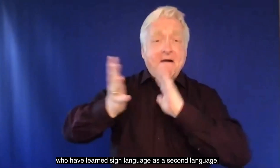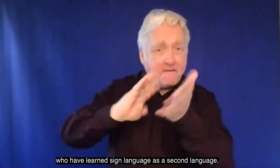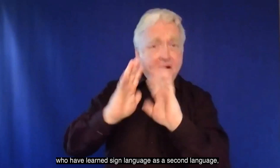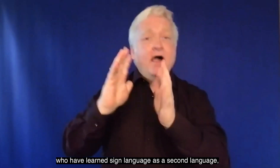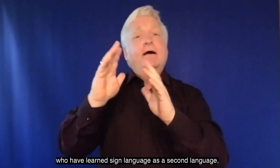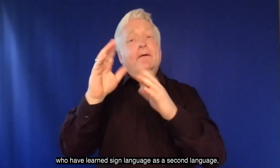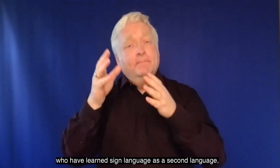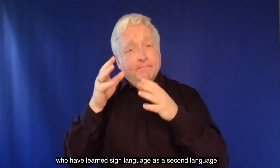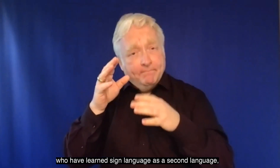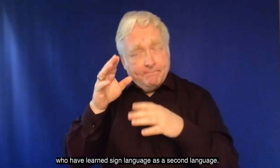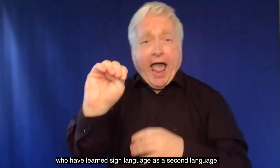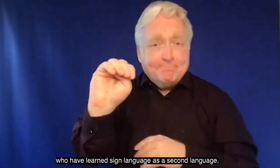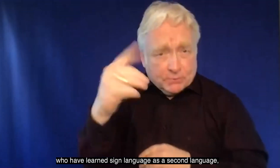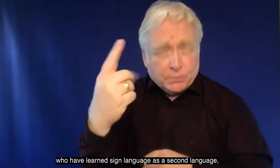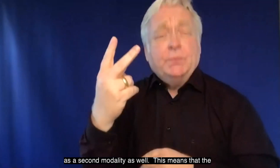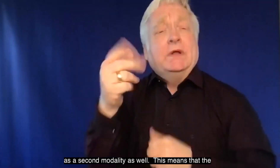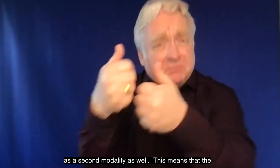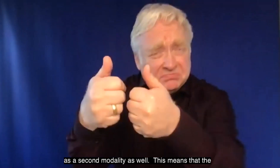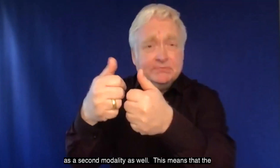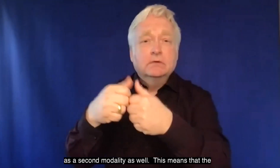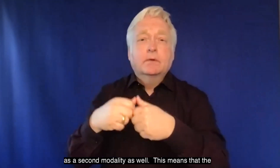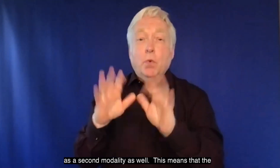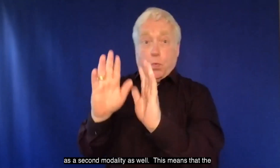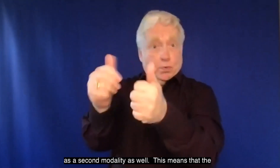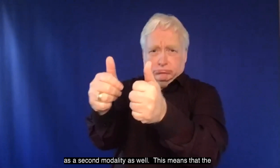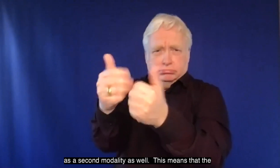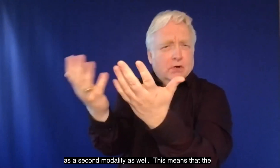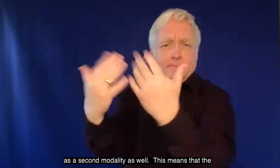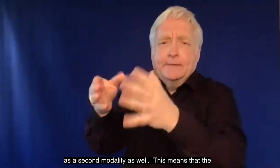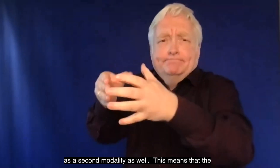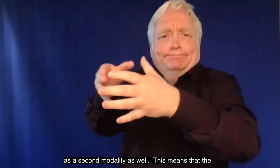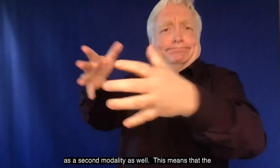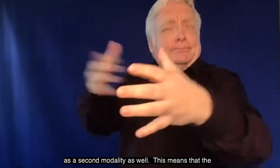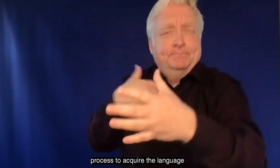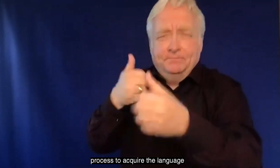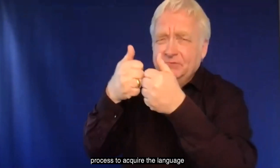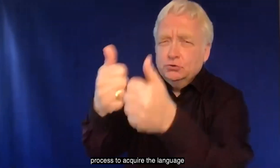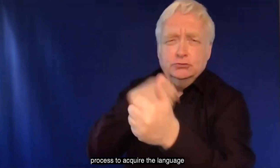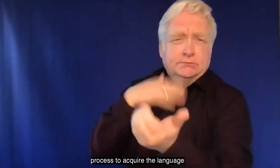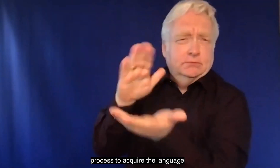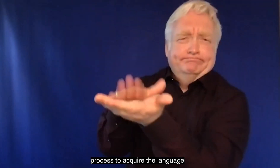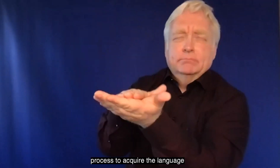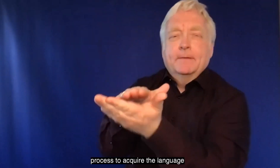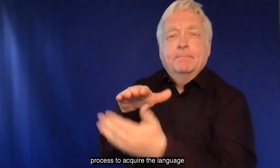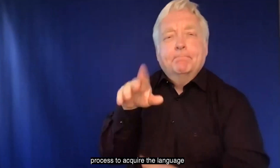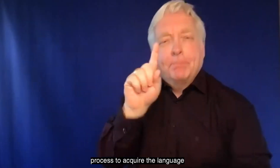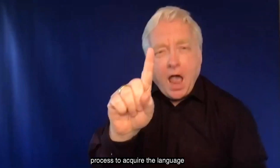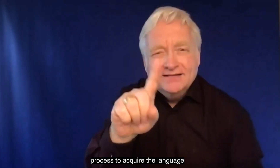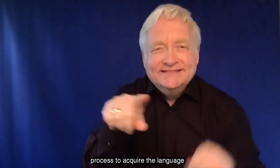Eso hace que sus procesos de adquisición de la lengua sean diferentes a los de una persona que tenga la lengua de signos como lengua